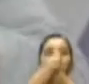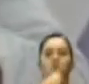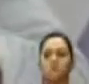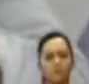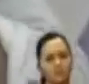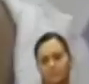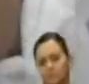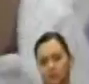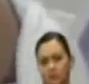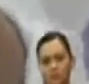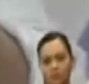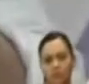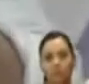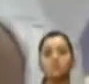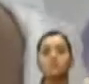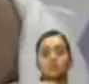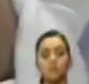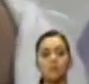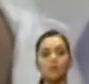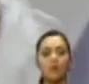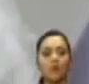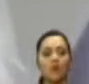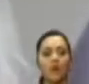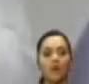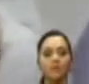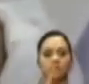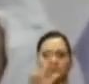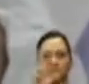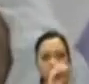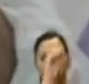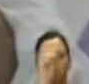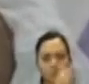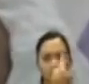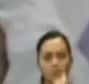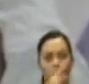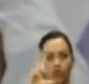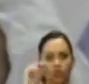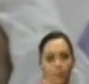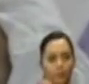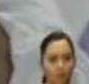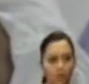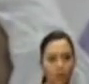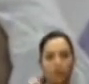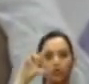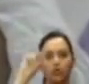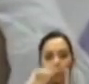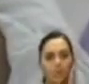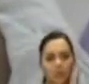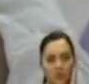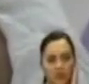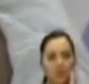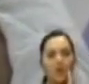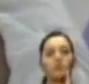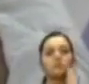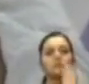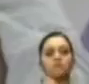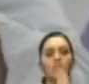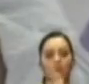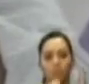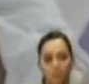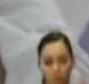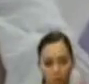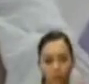quieren imponer el programa que logró el 3%, no al petróleo, no a la minería, nacionalización de la banca, nacionalización